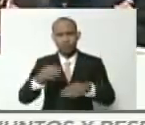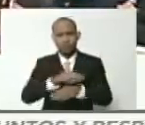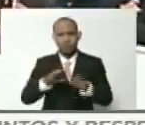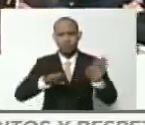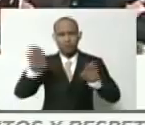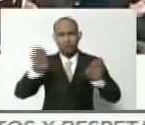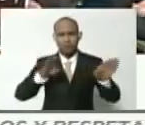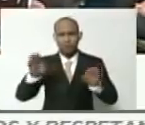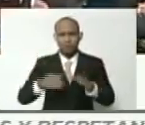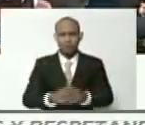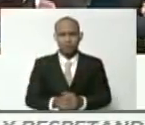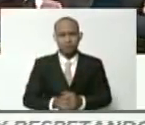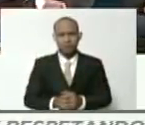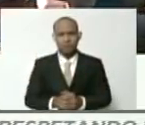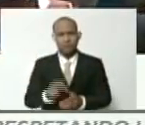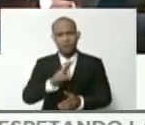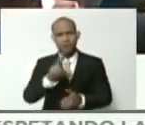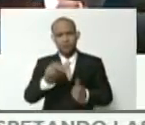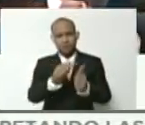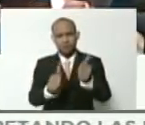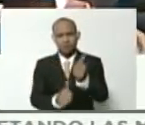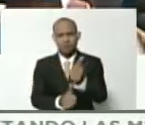vicecancilleres,